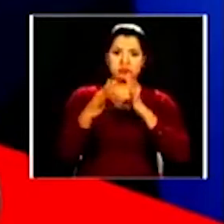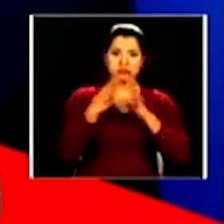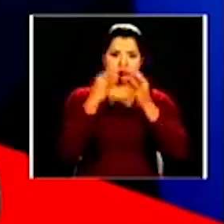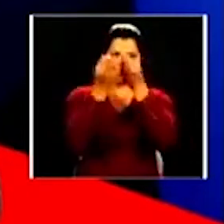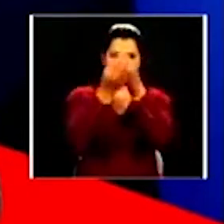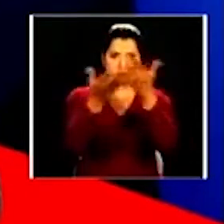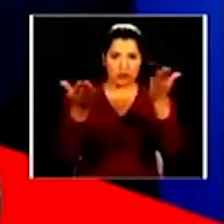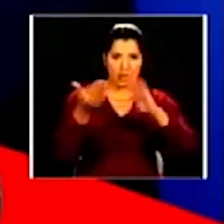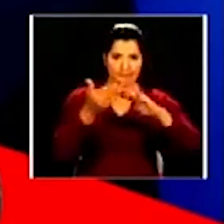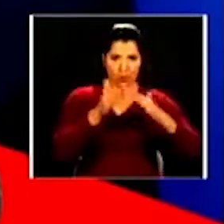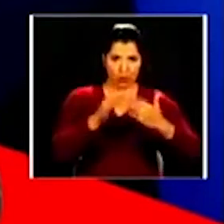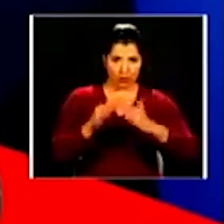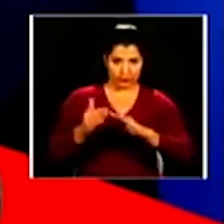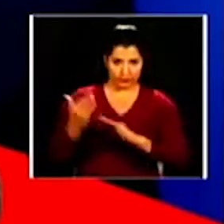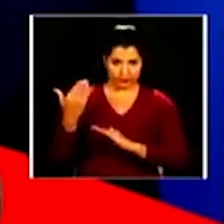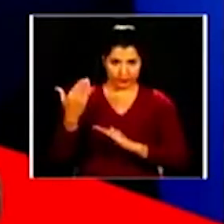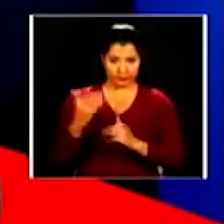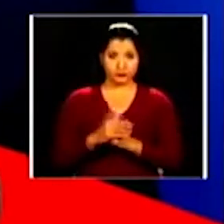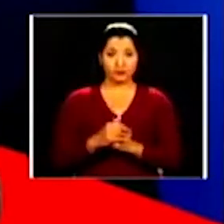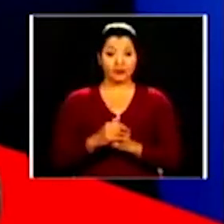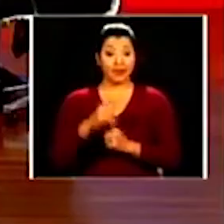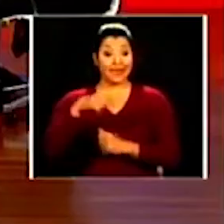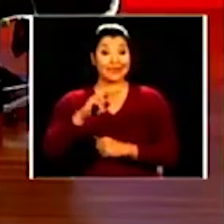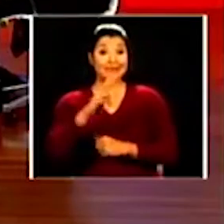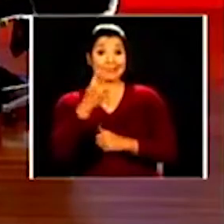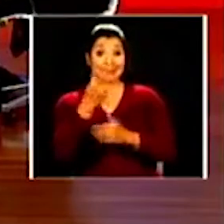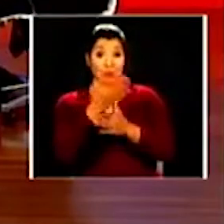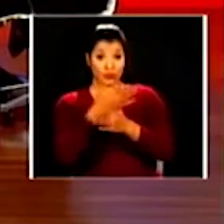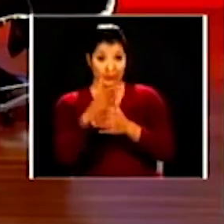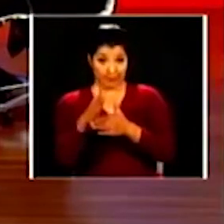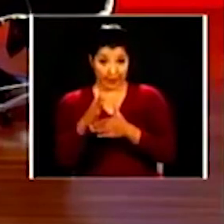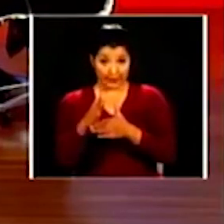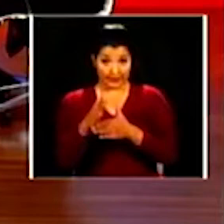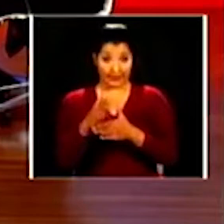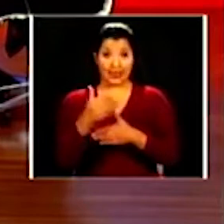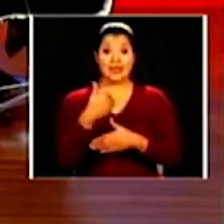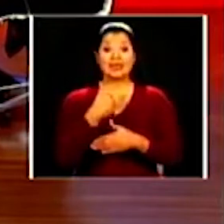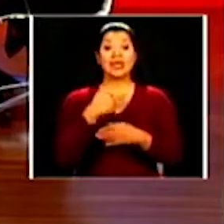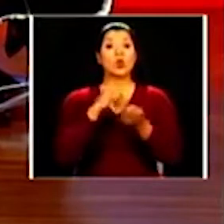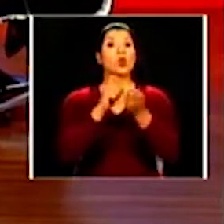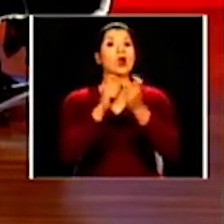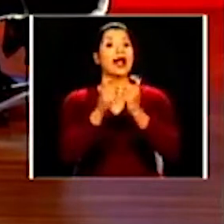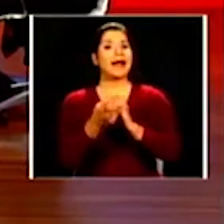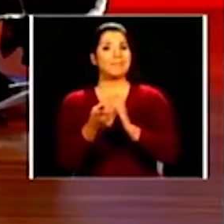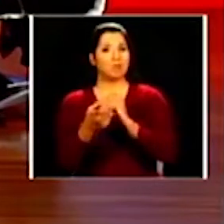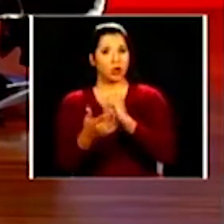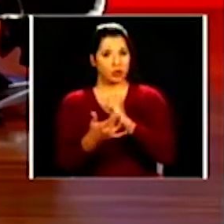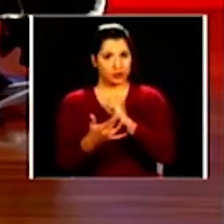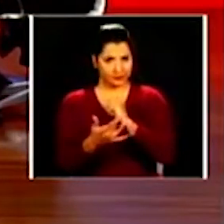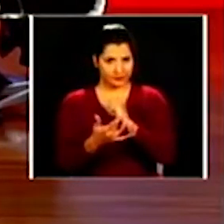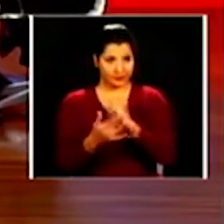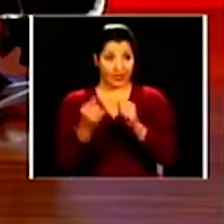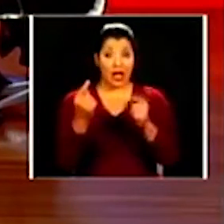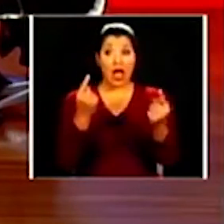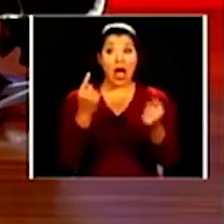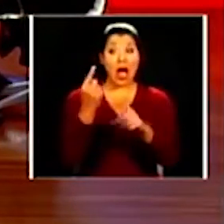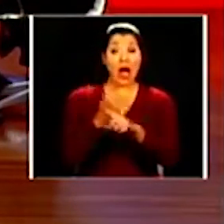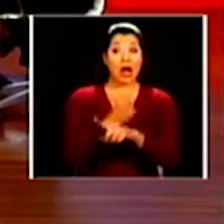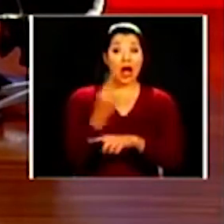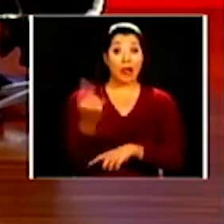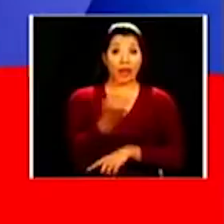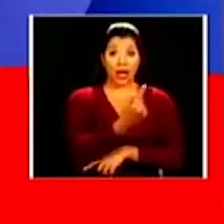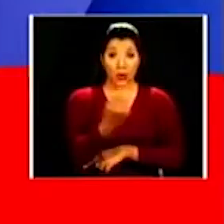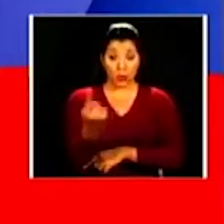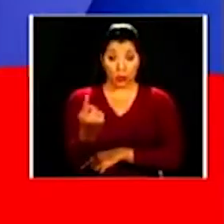días. En este segundo bloque, esta primera parte va a tener un cambio en la mecánica. A cada uno se le va a dirigir una pregunta